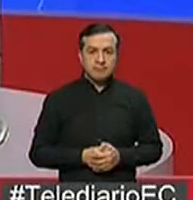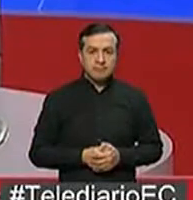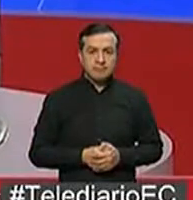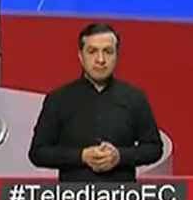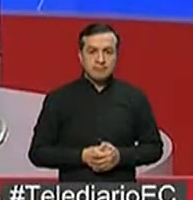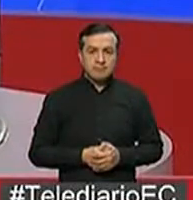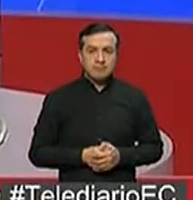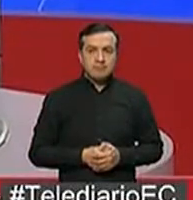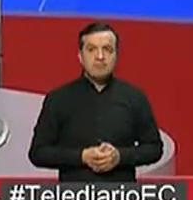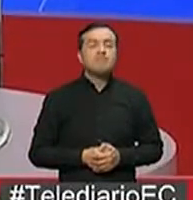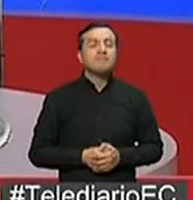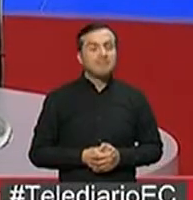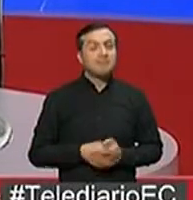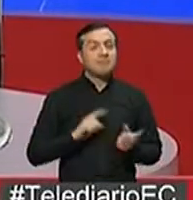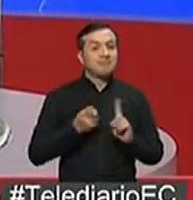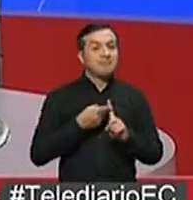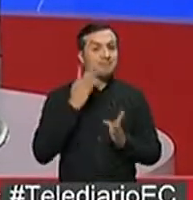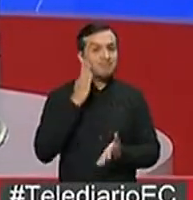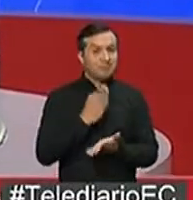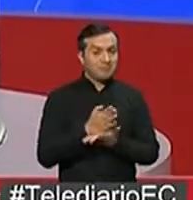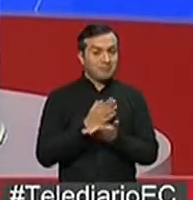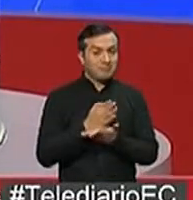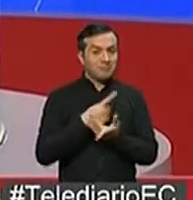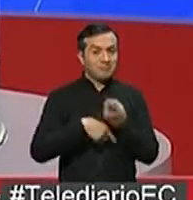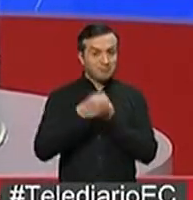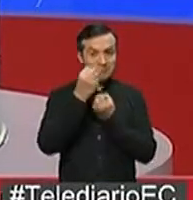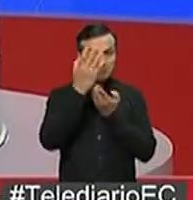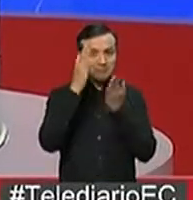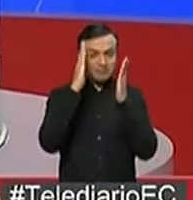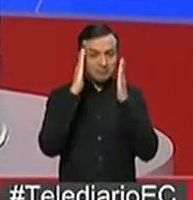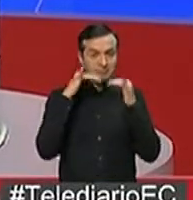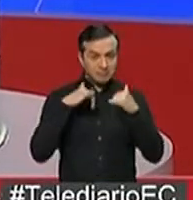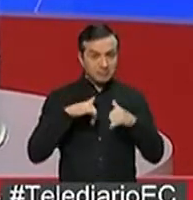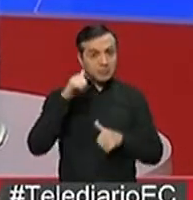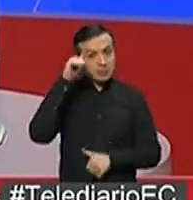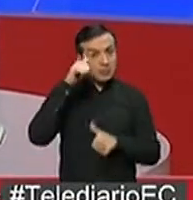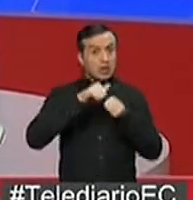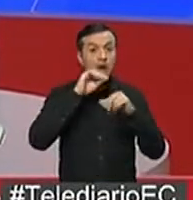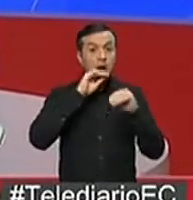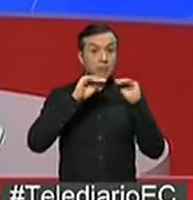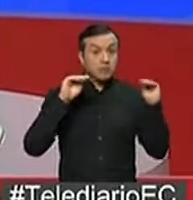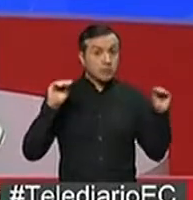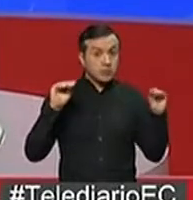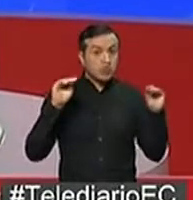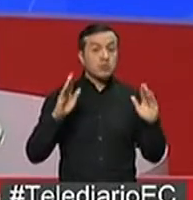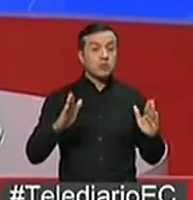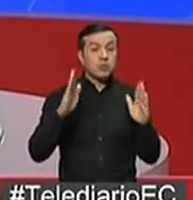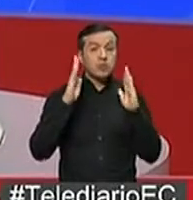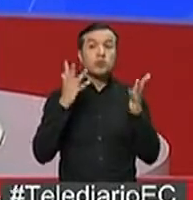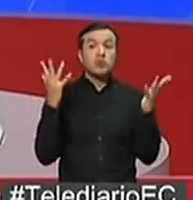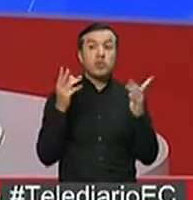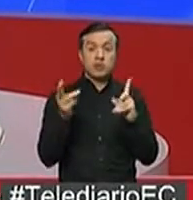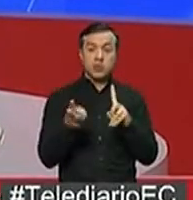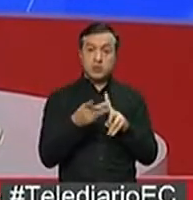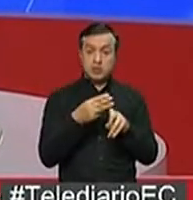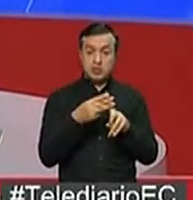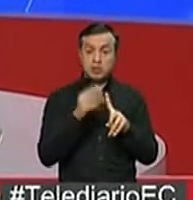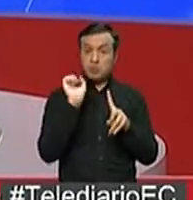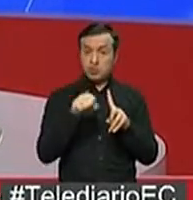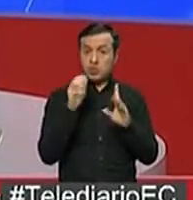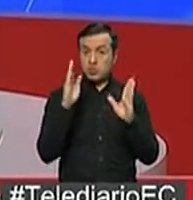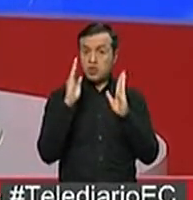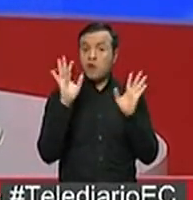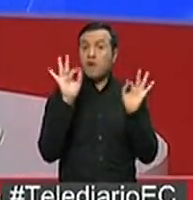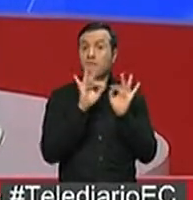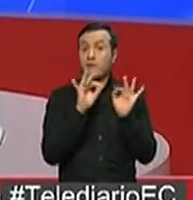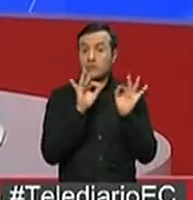Es momento de realizar una pausa comercial, pero no se despegue de nuestra sintonía. Le recordamos que estamos también en vivo en nuestras redes sociales. Puede encontrarnos en